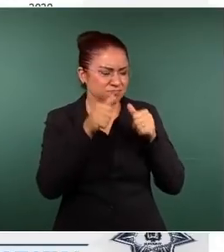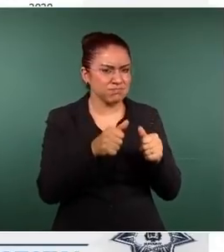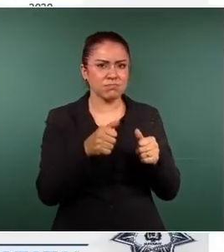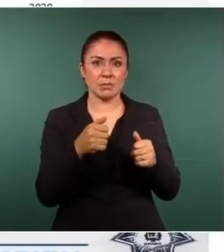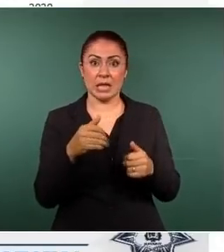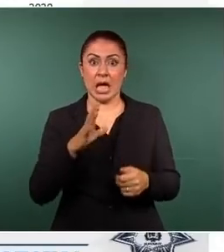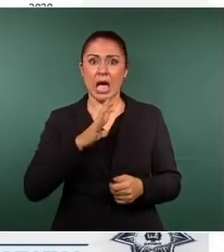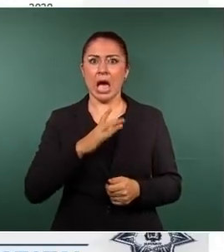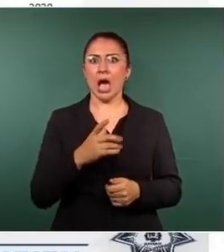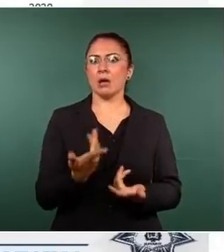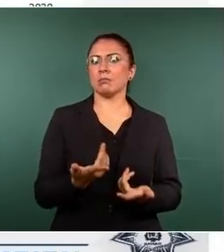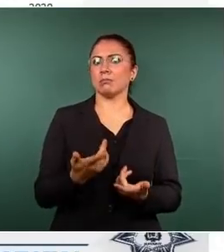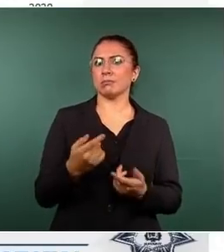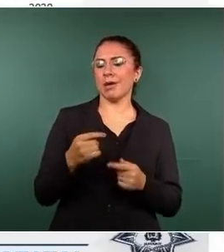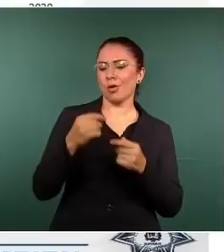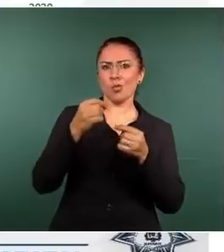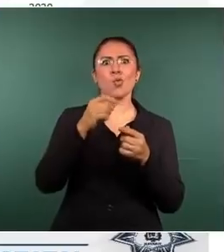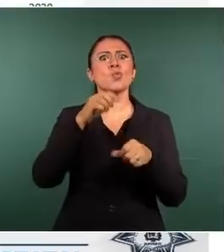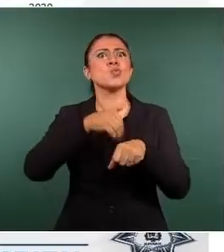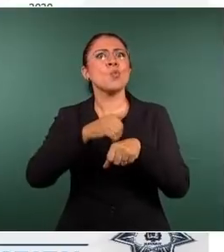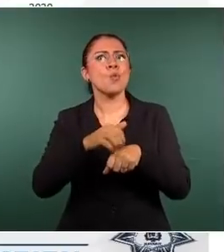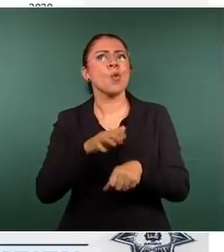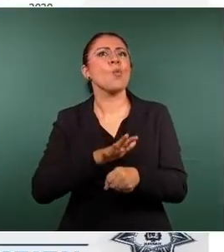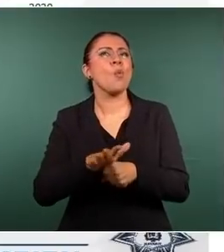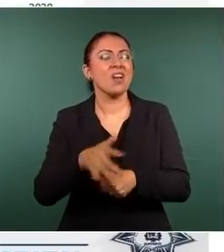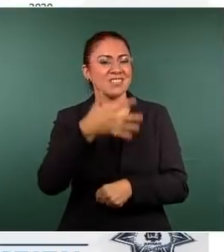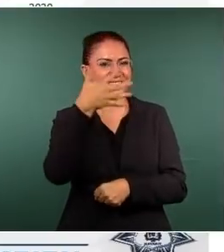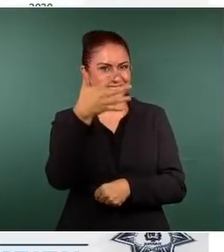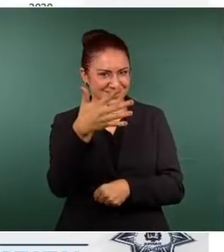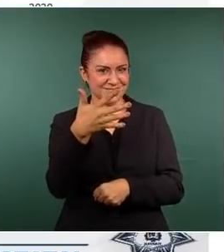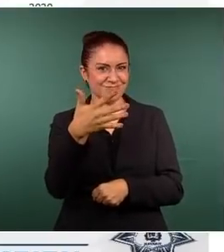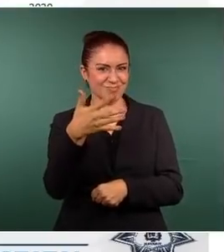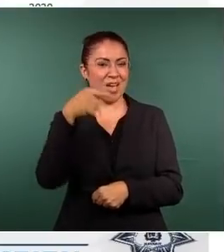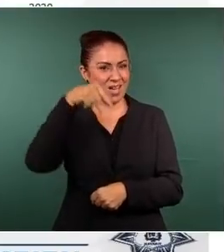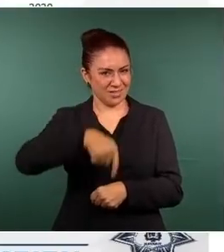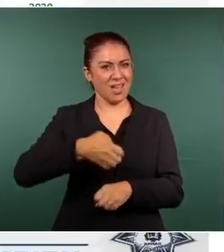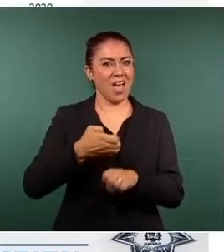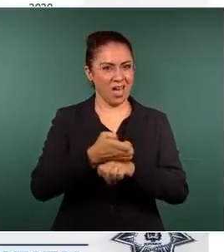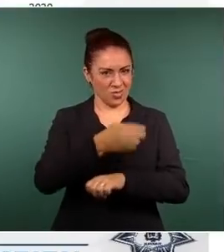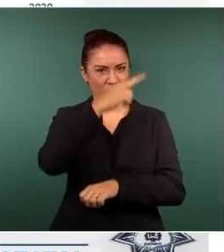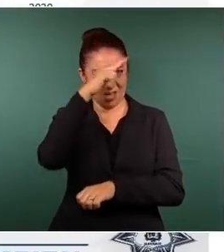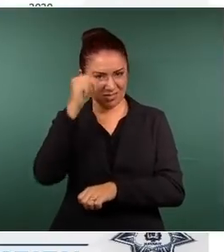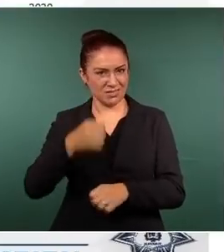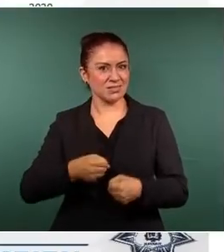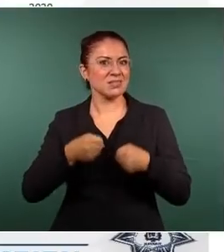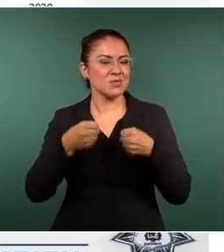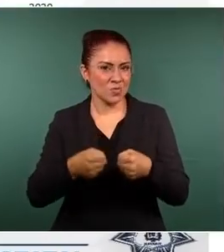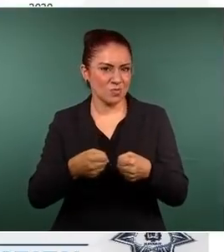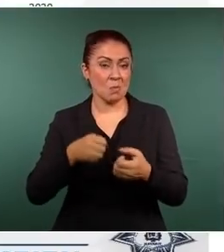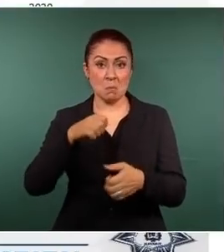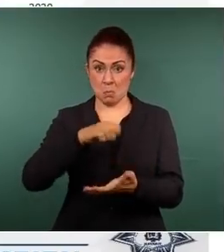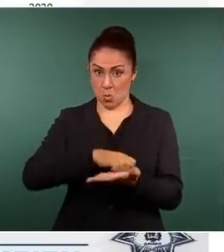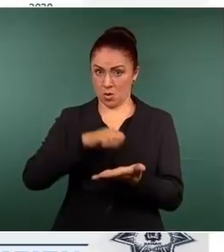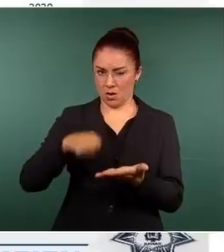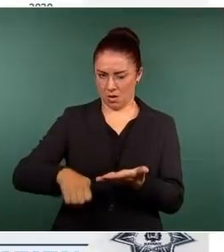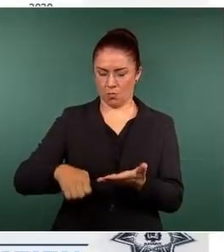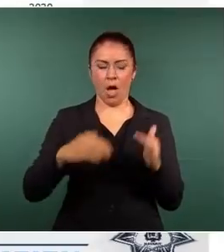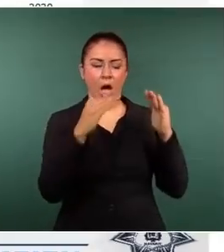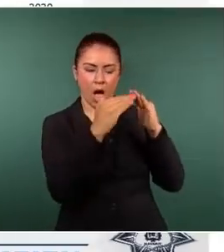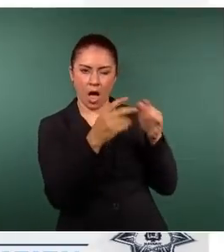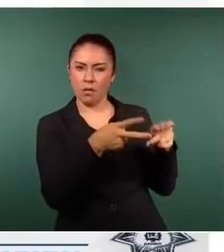5 nacional de los estados más seguros por ejemplo en el robo a casa-habitación